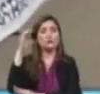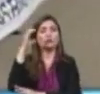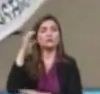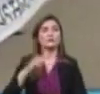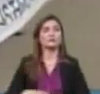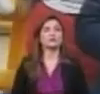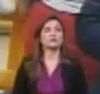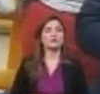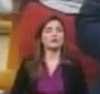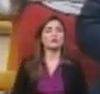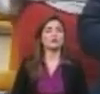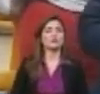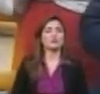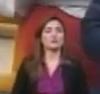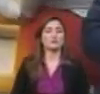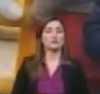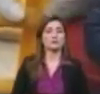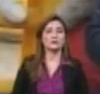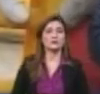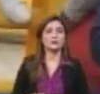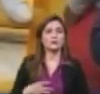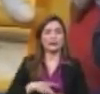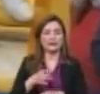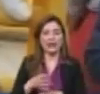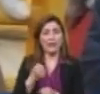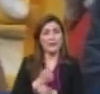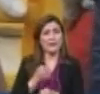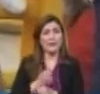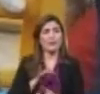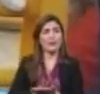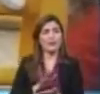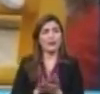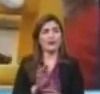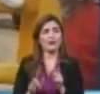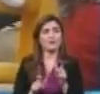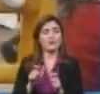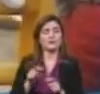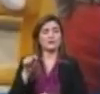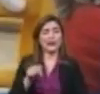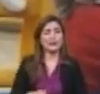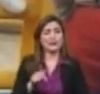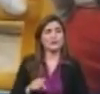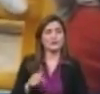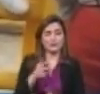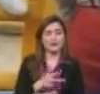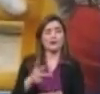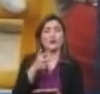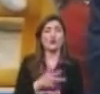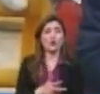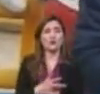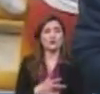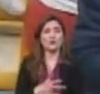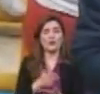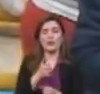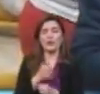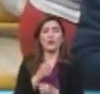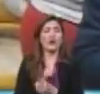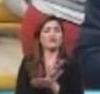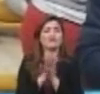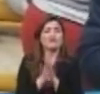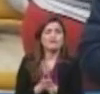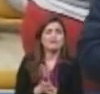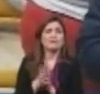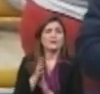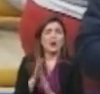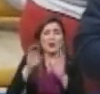como colombianas. Que dejen trabajar tranquilamente a la gente, porque aquí en el Carchi no hay fuentes de trabajo, no